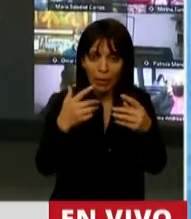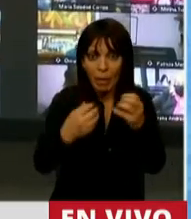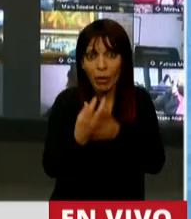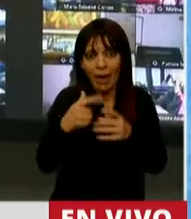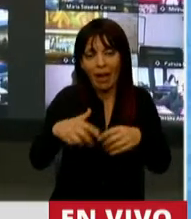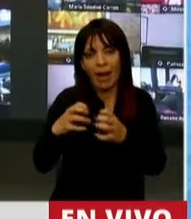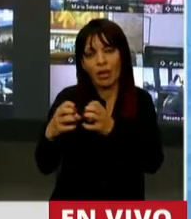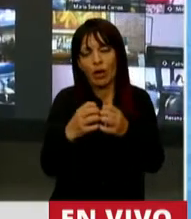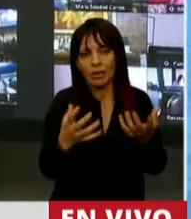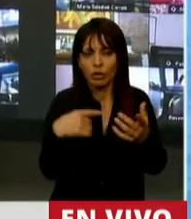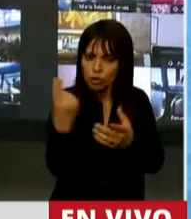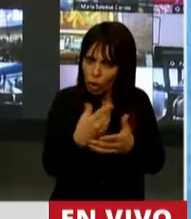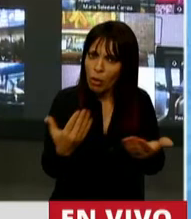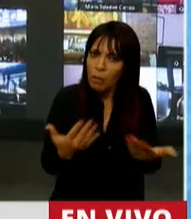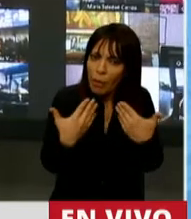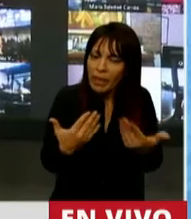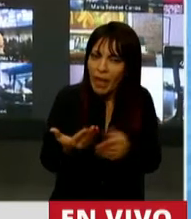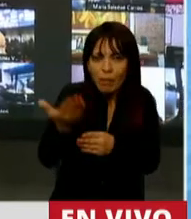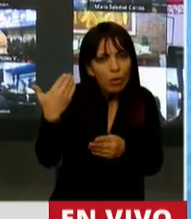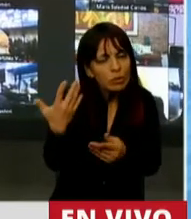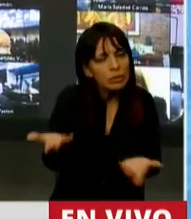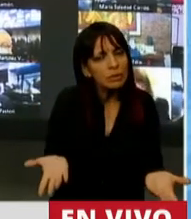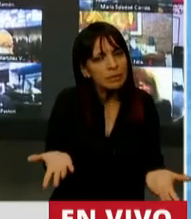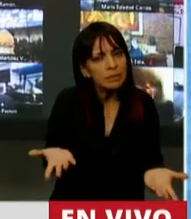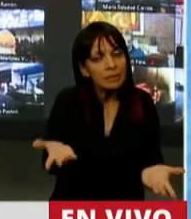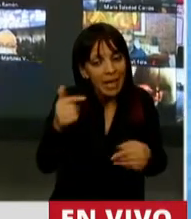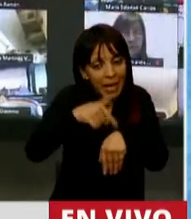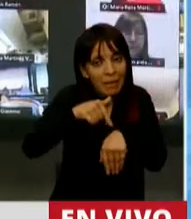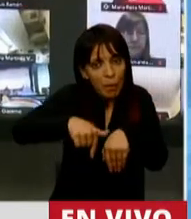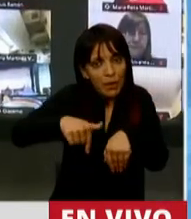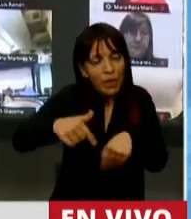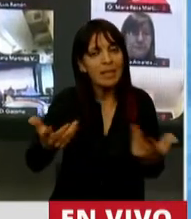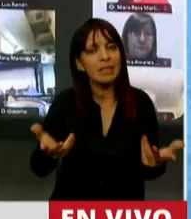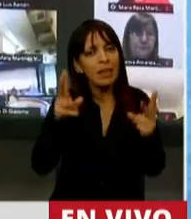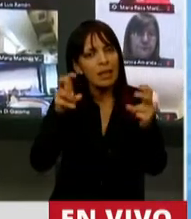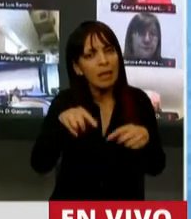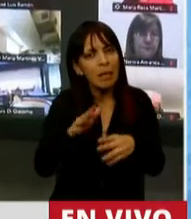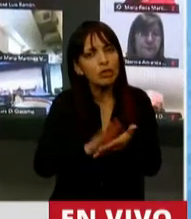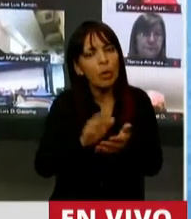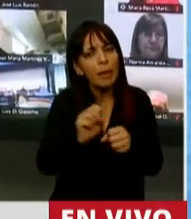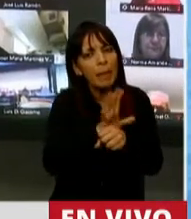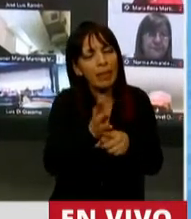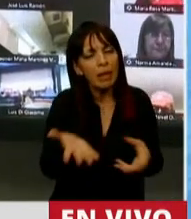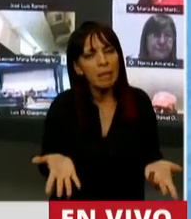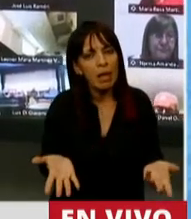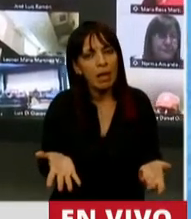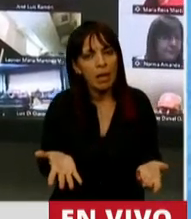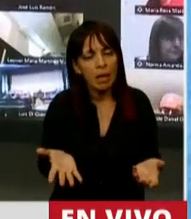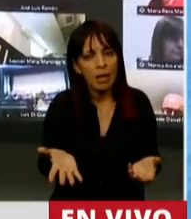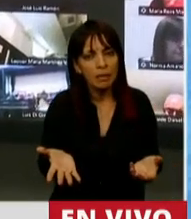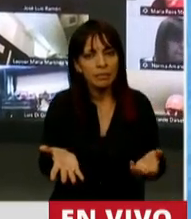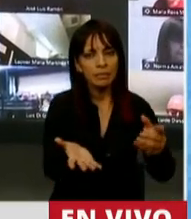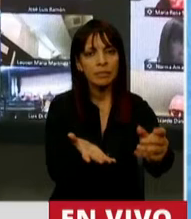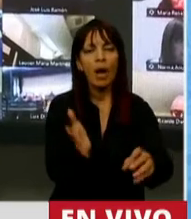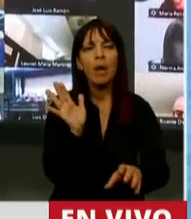Congreso, en conjunto con todas las fuerzas políticas. Era el momento de debatir estas cuestiones respecto a la pandemia. Es